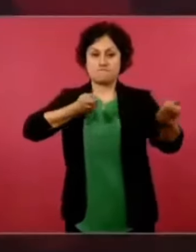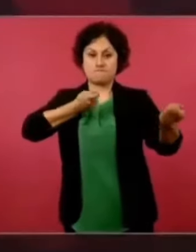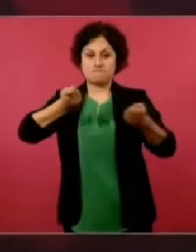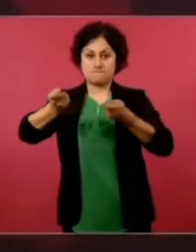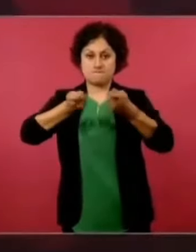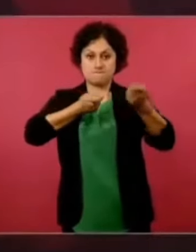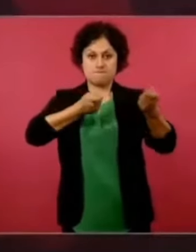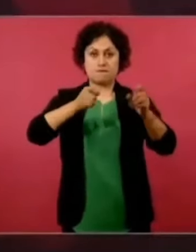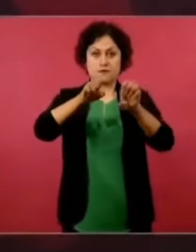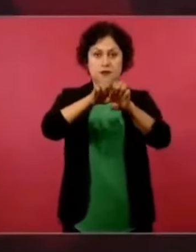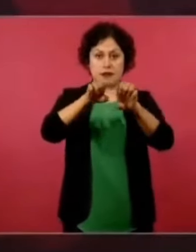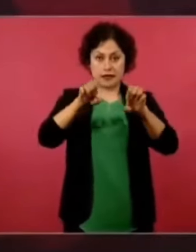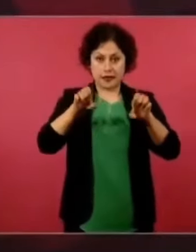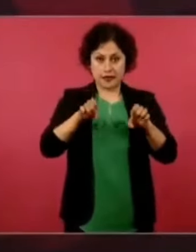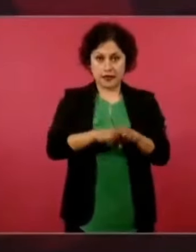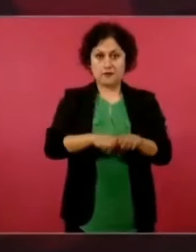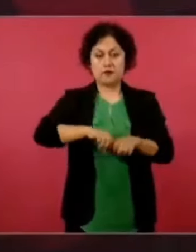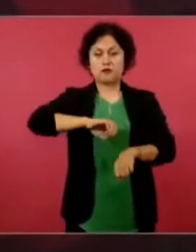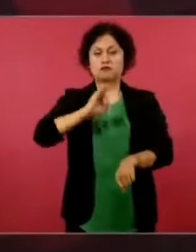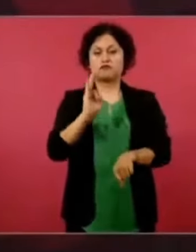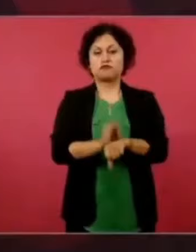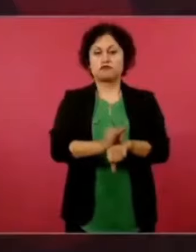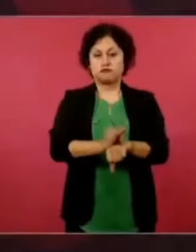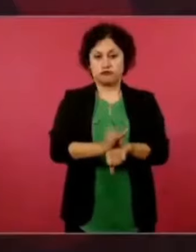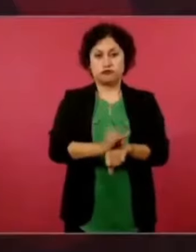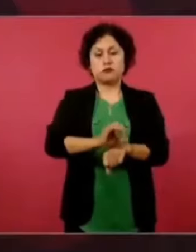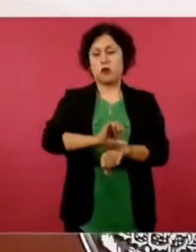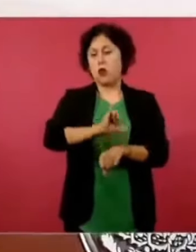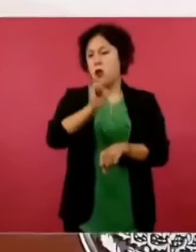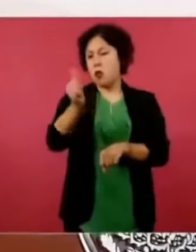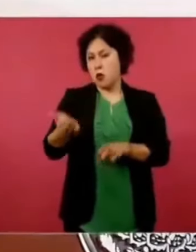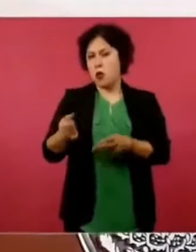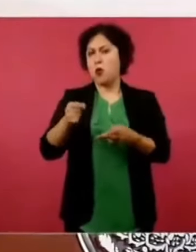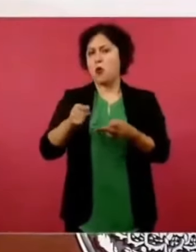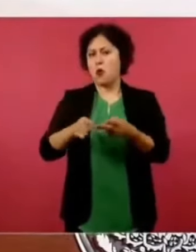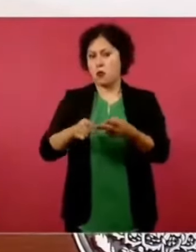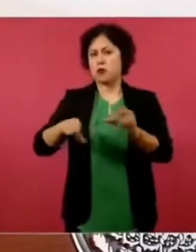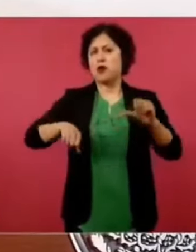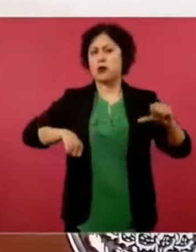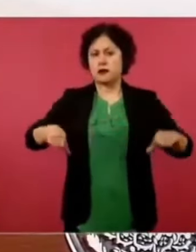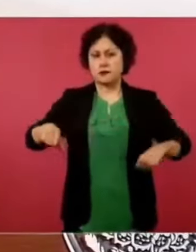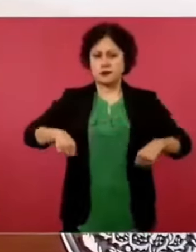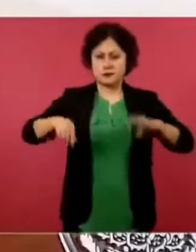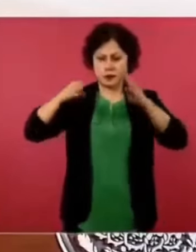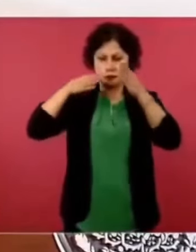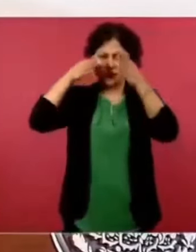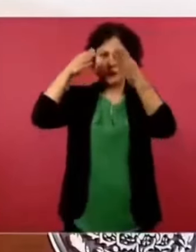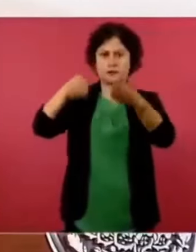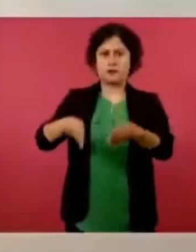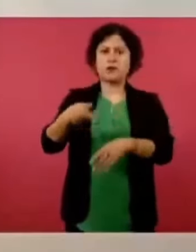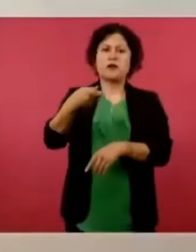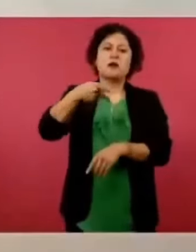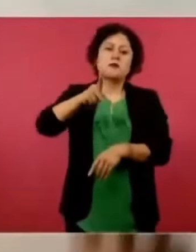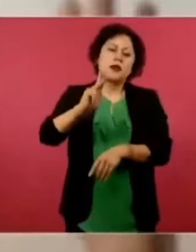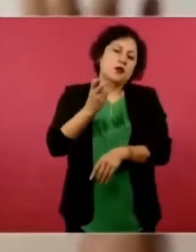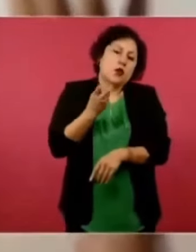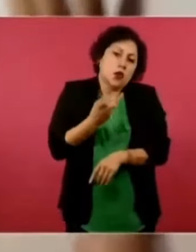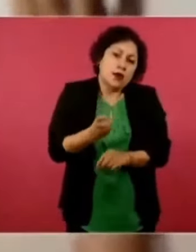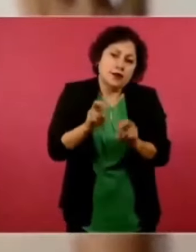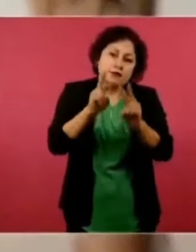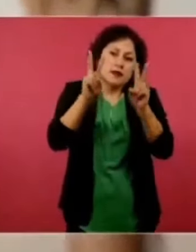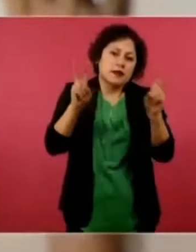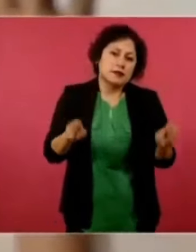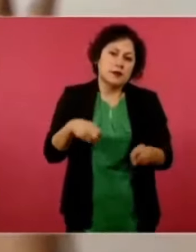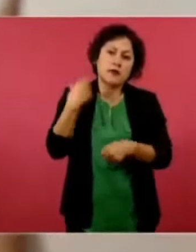normativa que es importante y otas iones específicas Pero eso lo va a decidir la presidenta